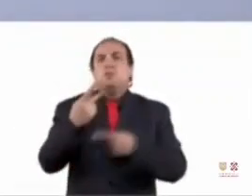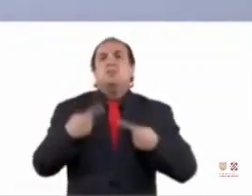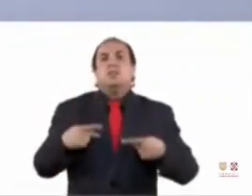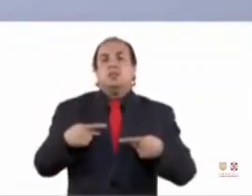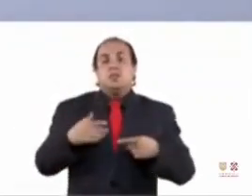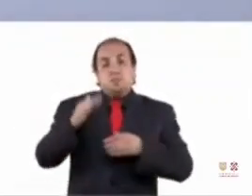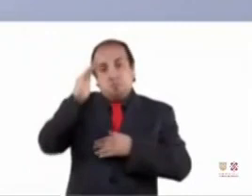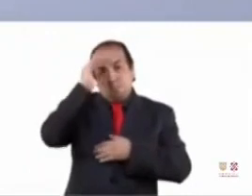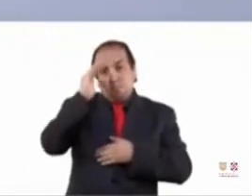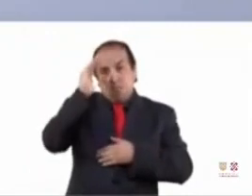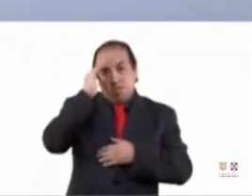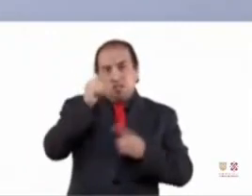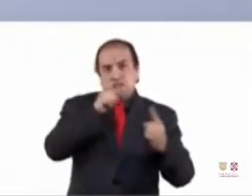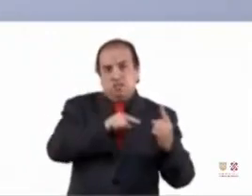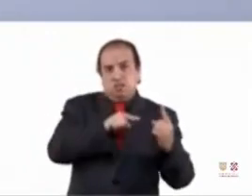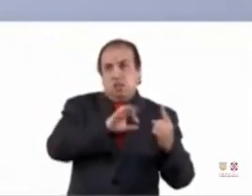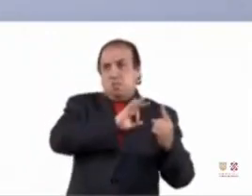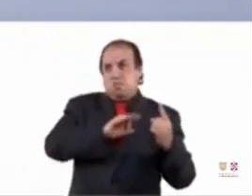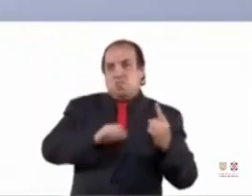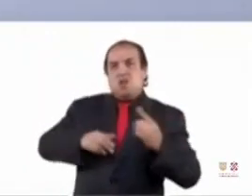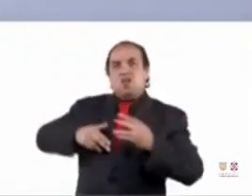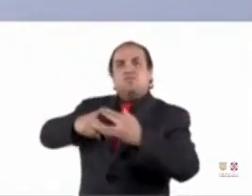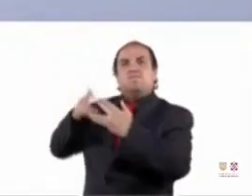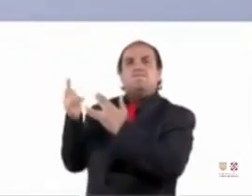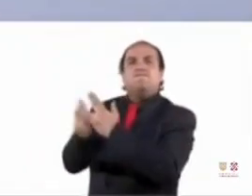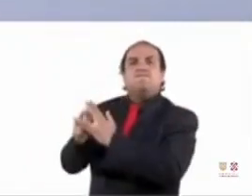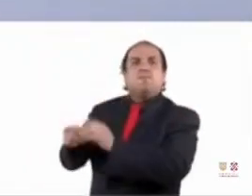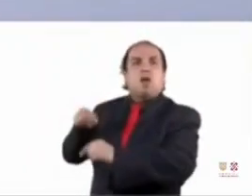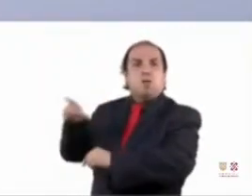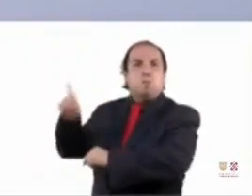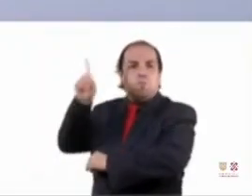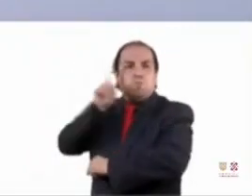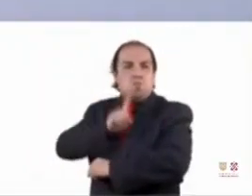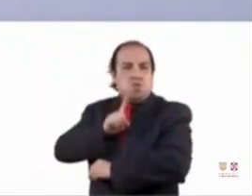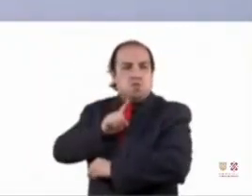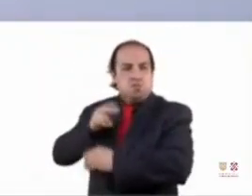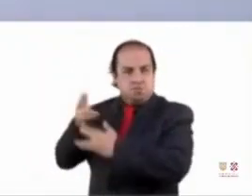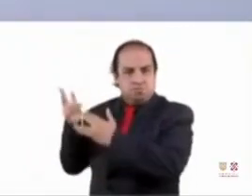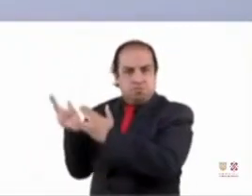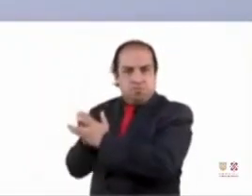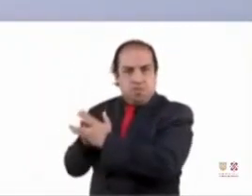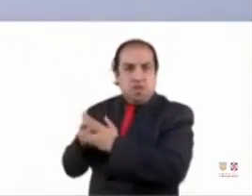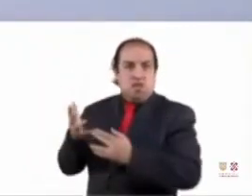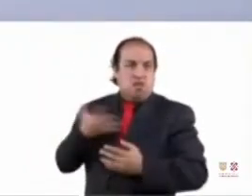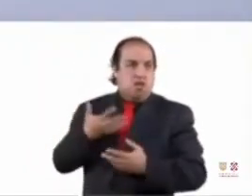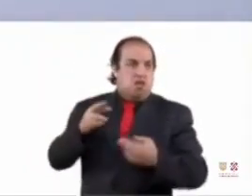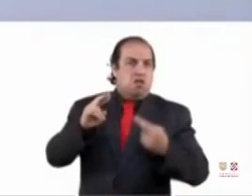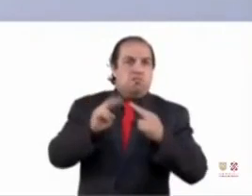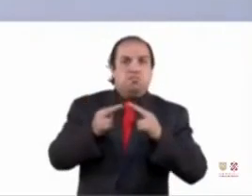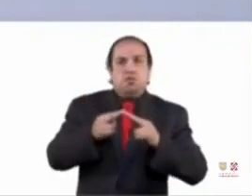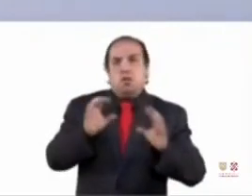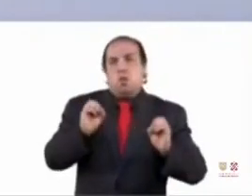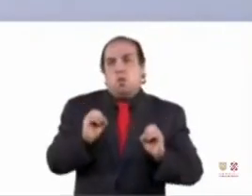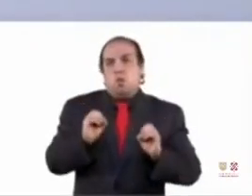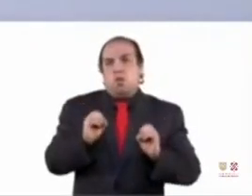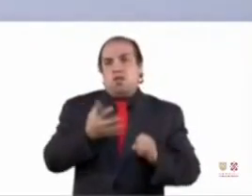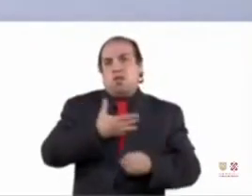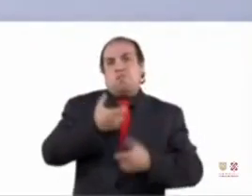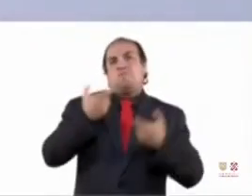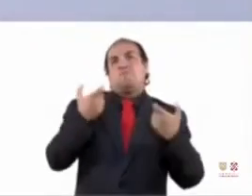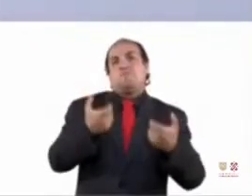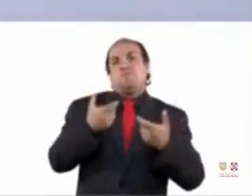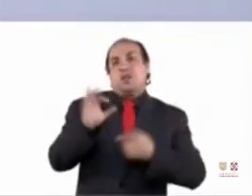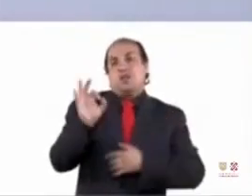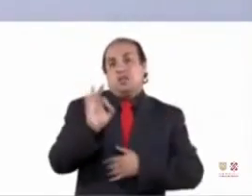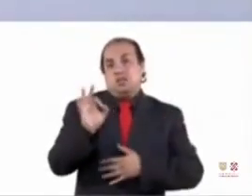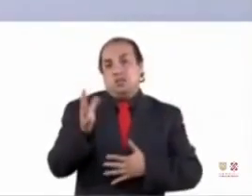crea que puede asesinar a una mujer y que debido a sus relaciones y supuestas influencias